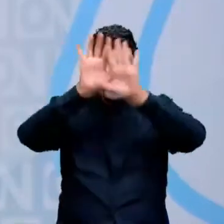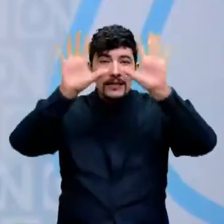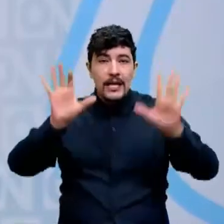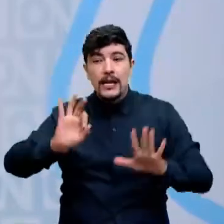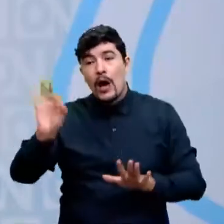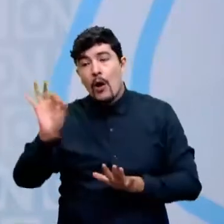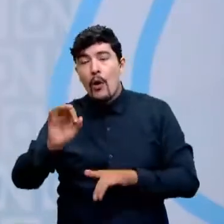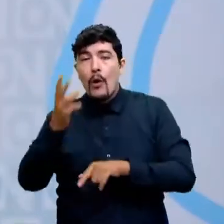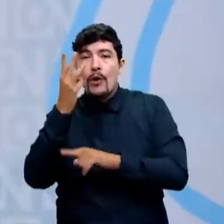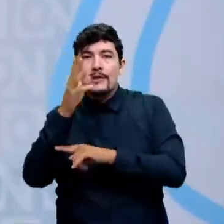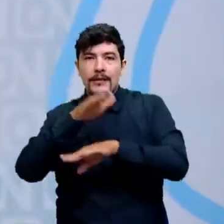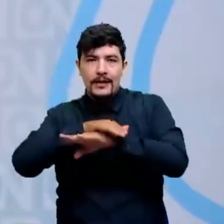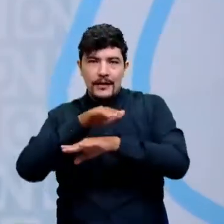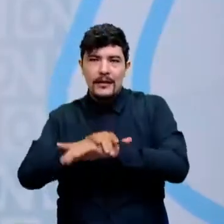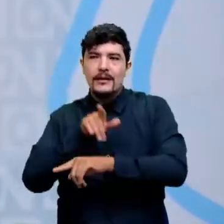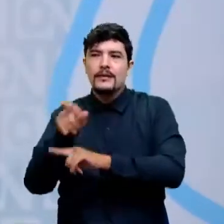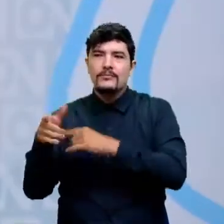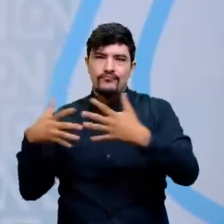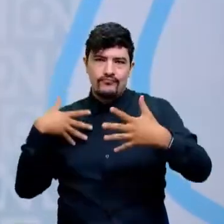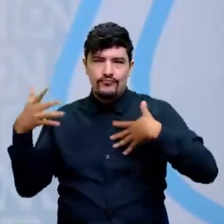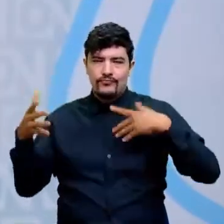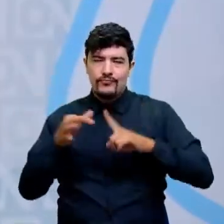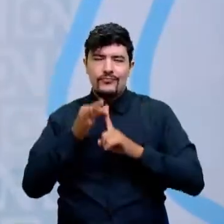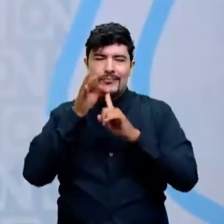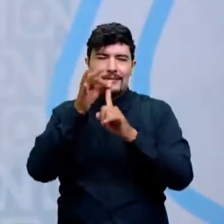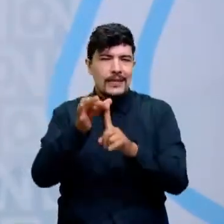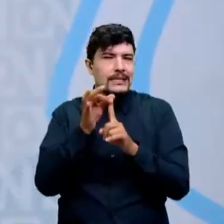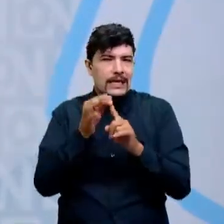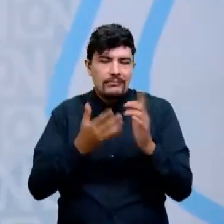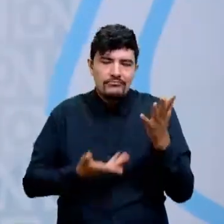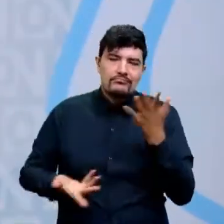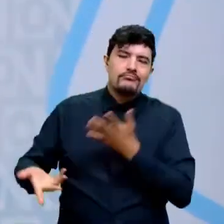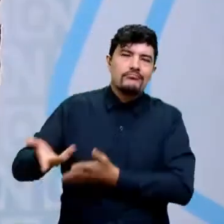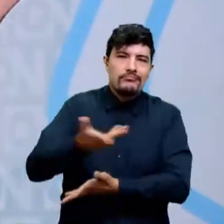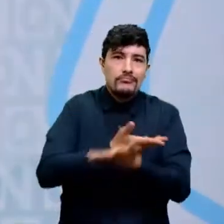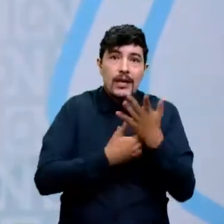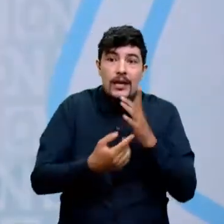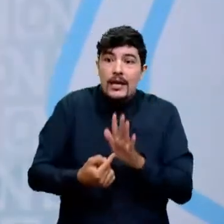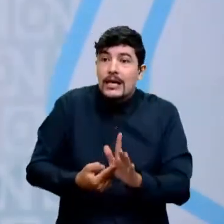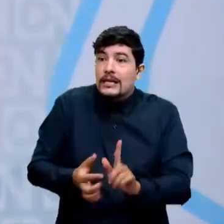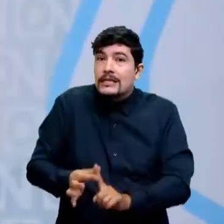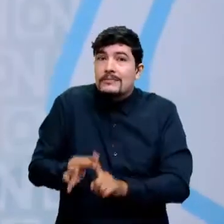o a las 3 de la tarde a esta función muy especial, muy íntima y única, pues.